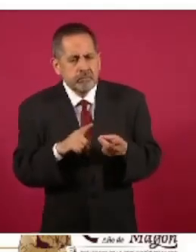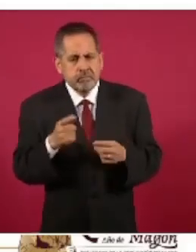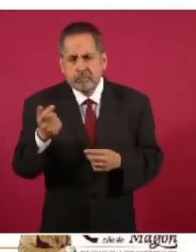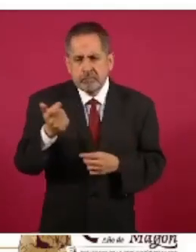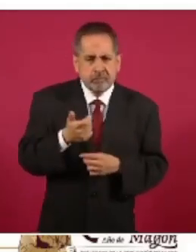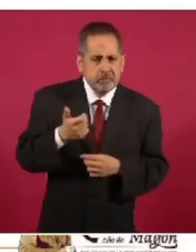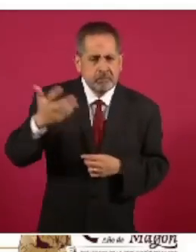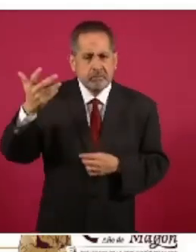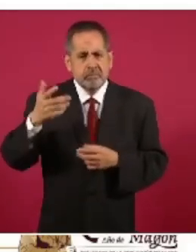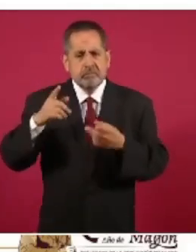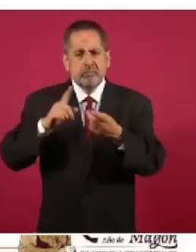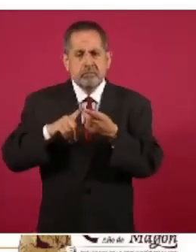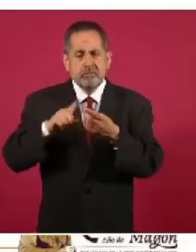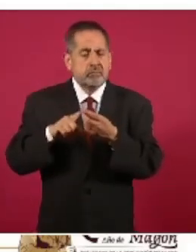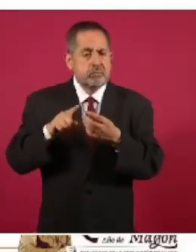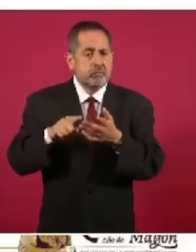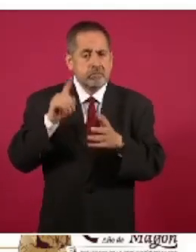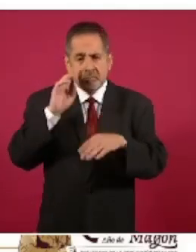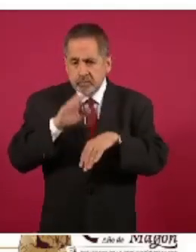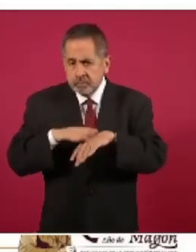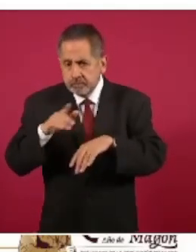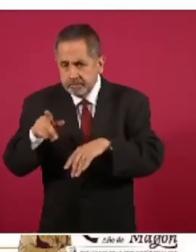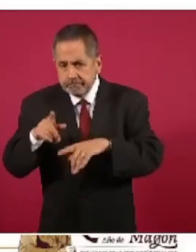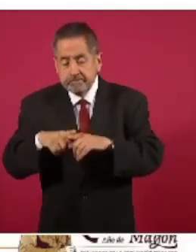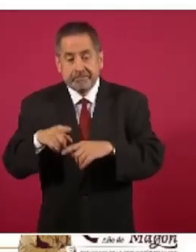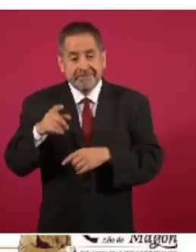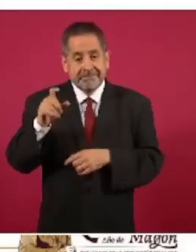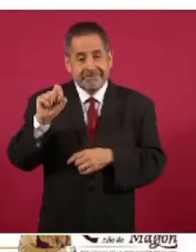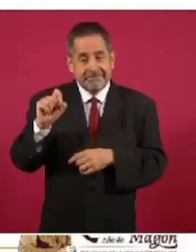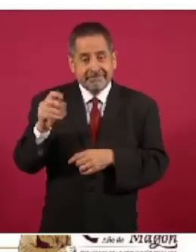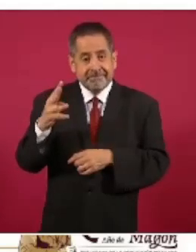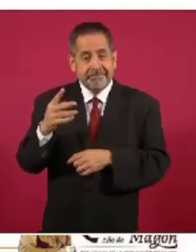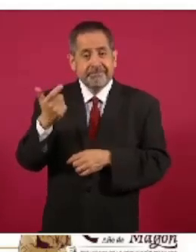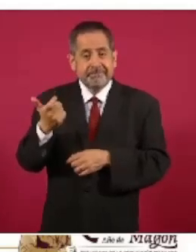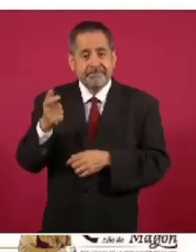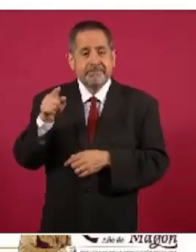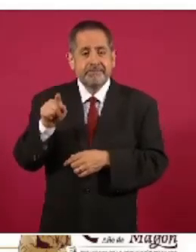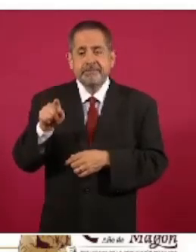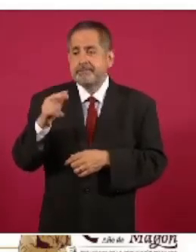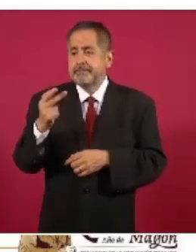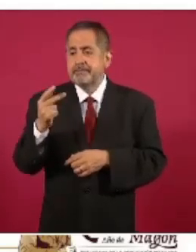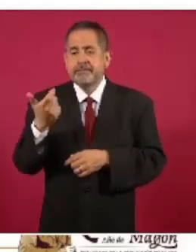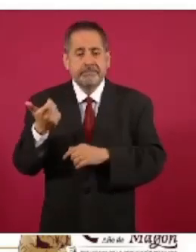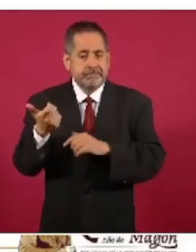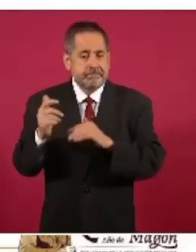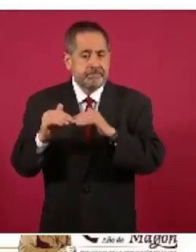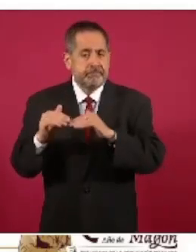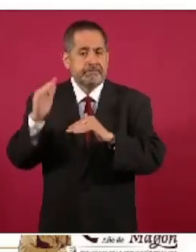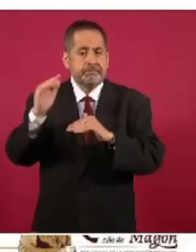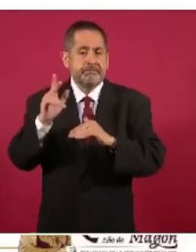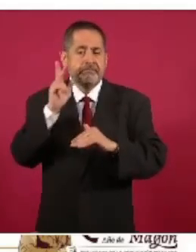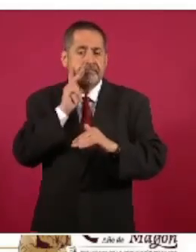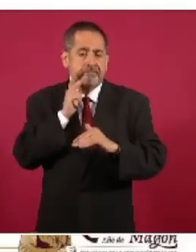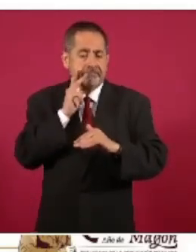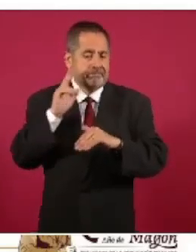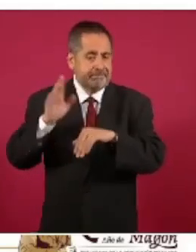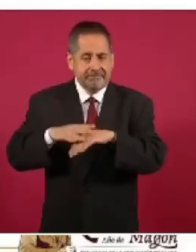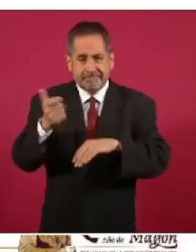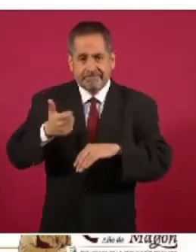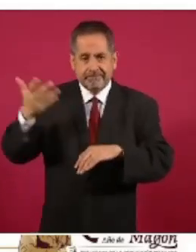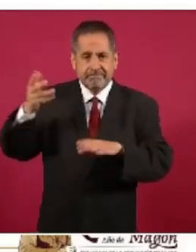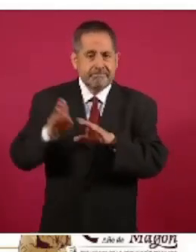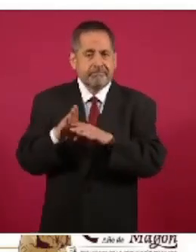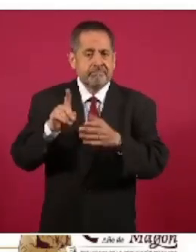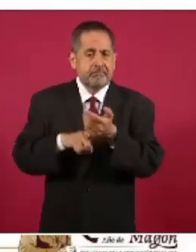caro en la gasolina regular? 24 pesos con 25 centavos de franquicia Pemex, de las más caras,